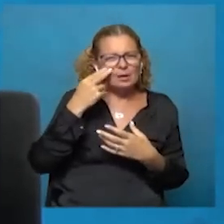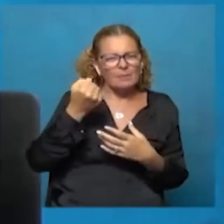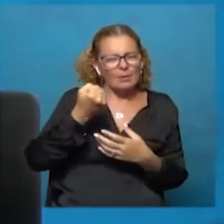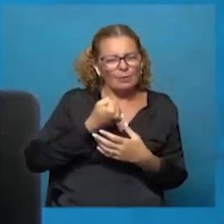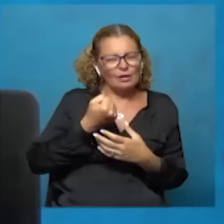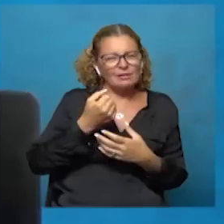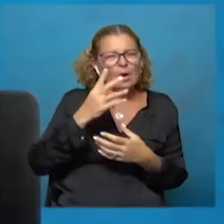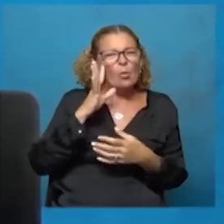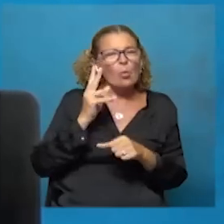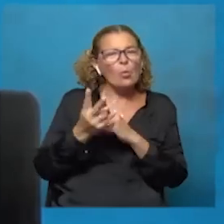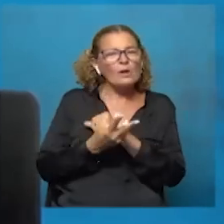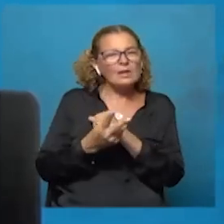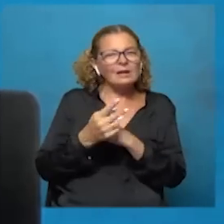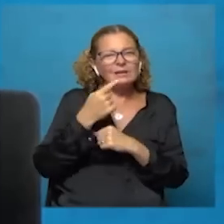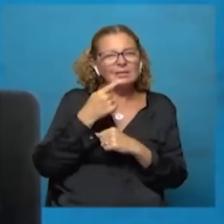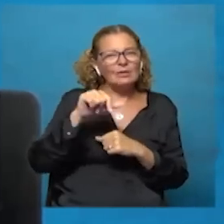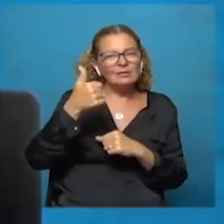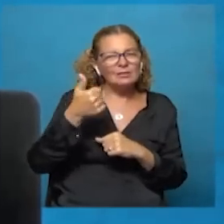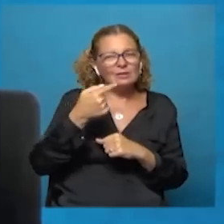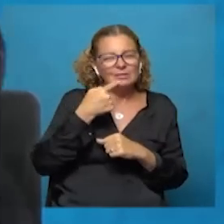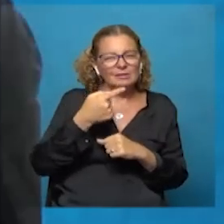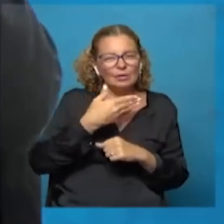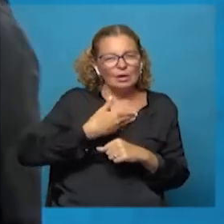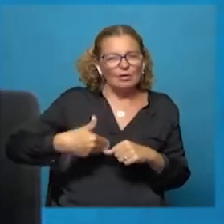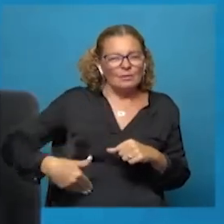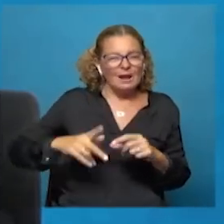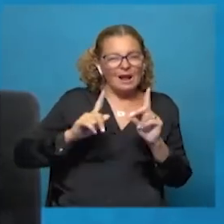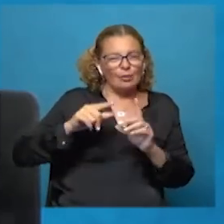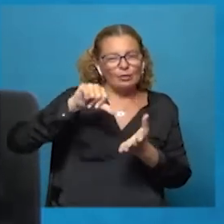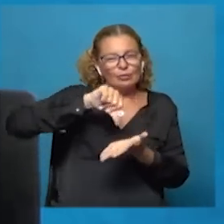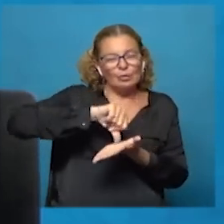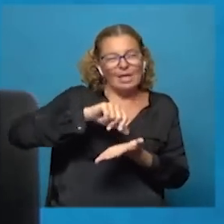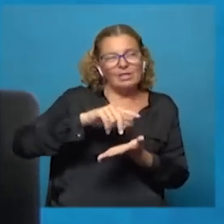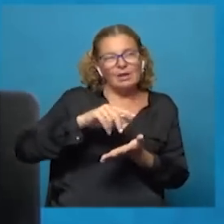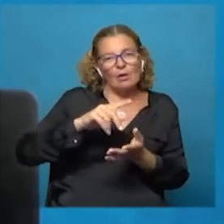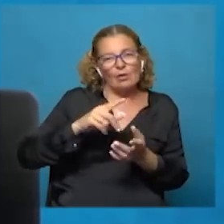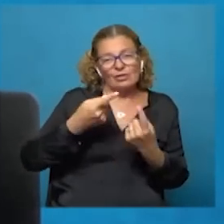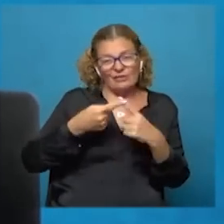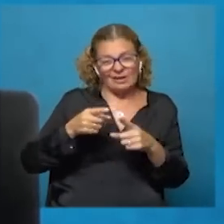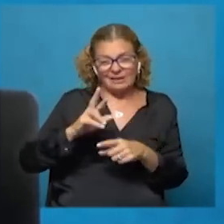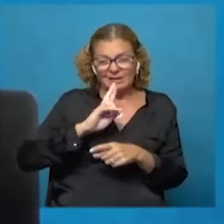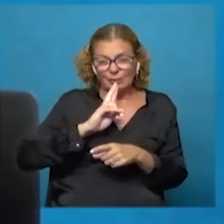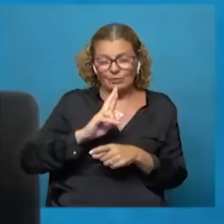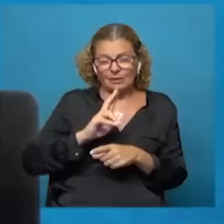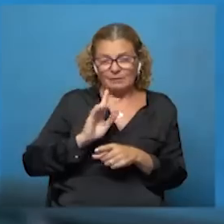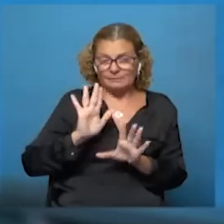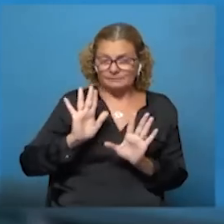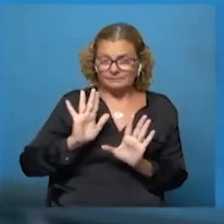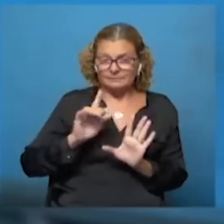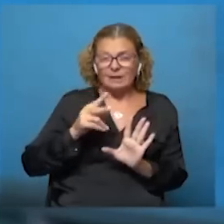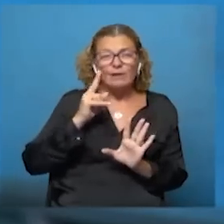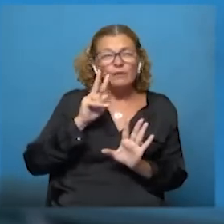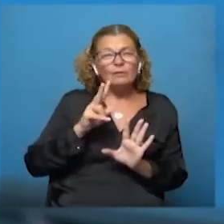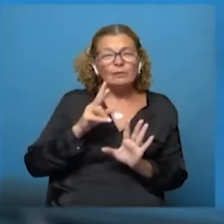prevenir homicidios digo exitoso porque se ha señalado por parte de gobierno que en algunas ciudades y algunos países ha dado resultado qué visión tenés sobre eso Mira